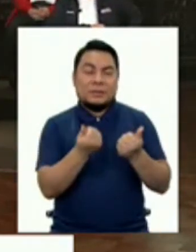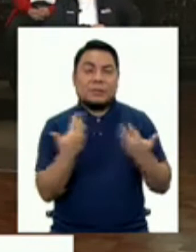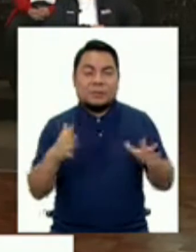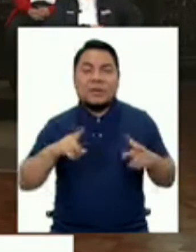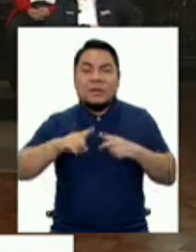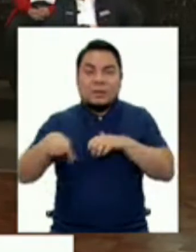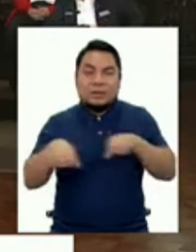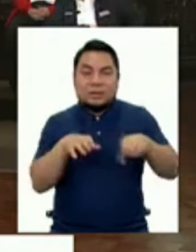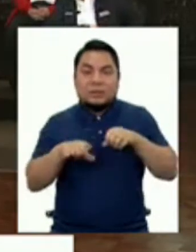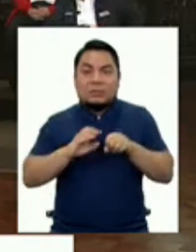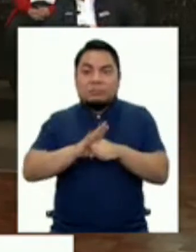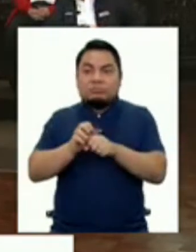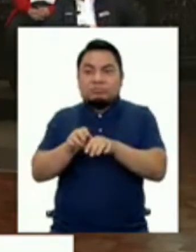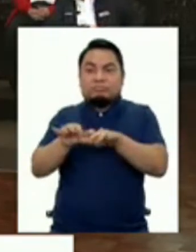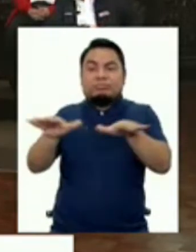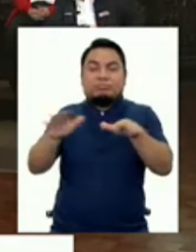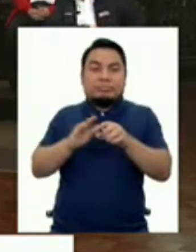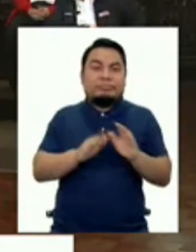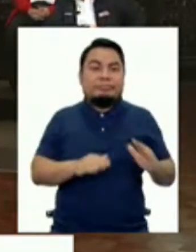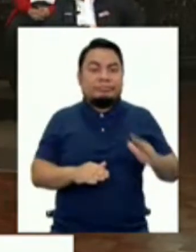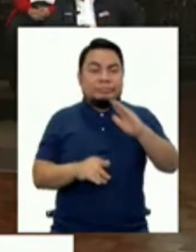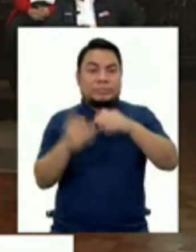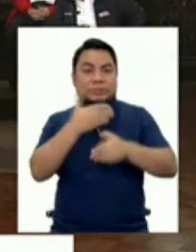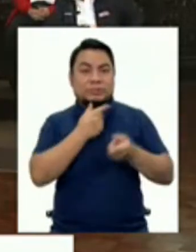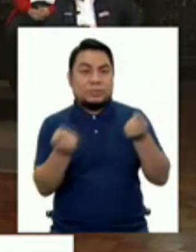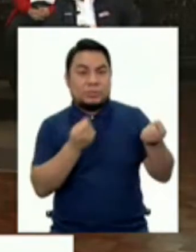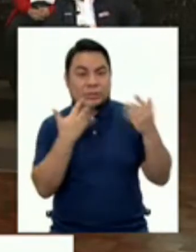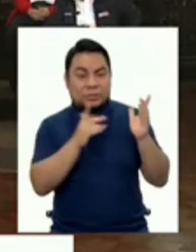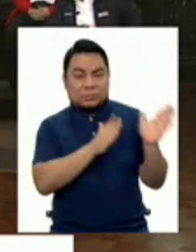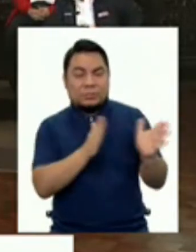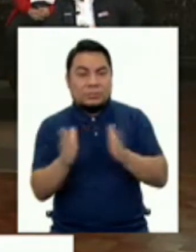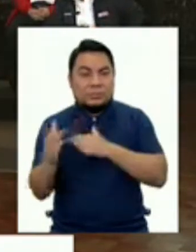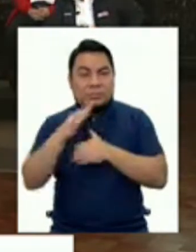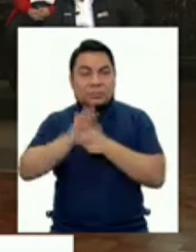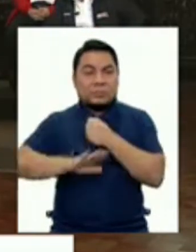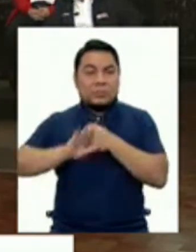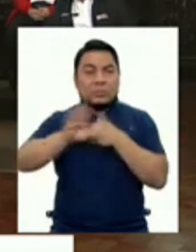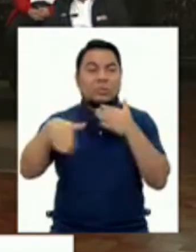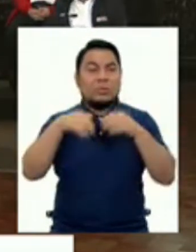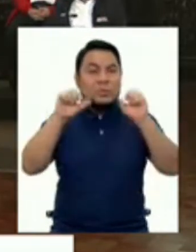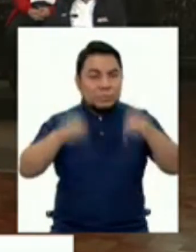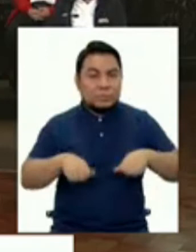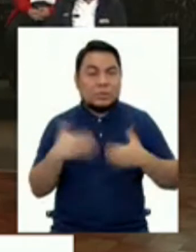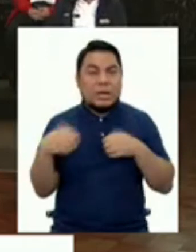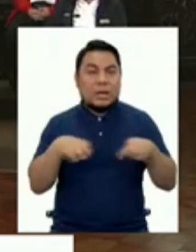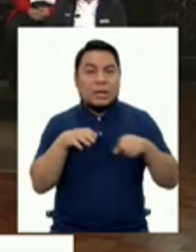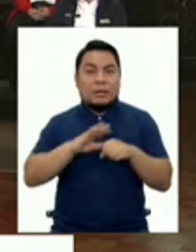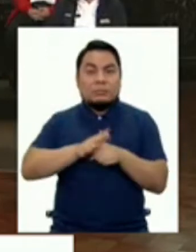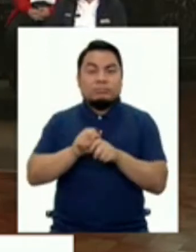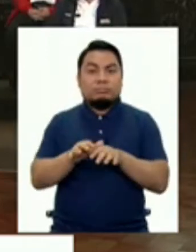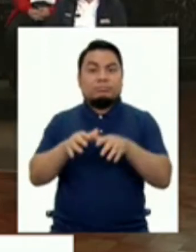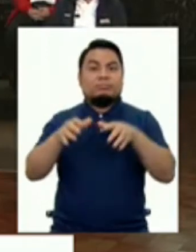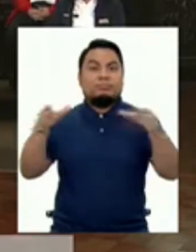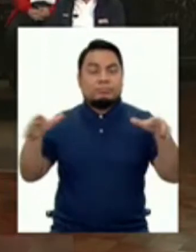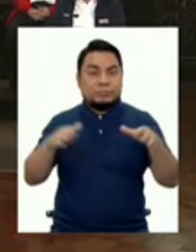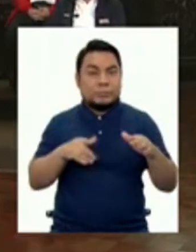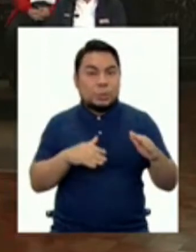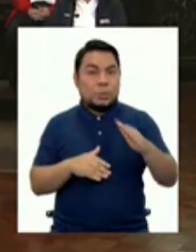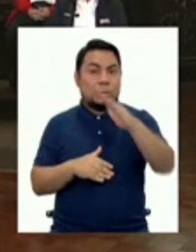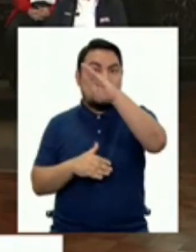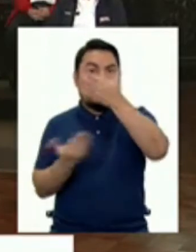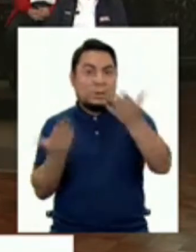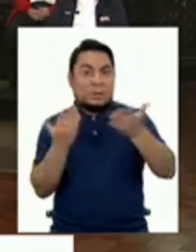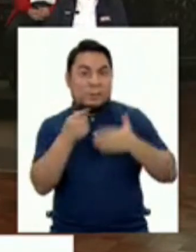están produciendo rebrotes. ¿Su gobierno tiene preparado un plan detallado ante la posibilidad de un rebrote? ¿Podría darlo a